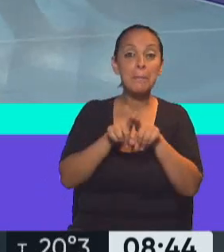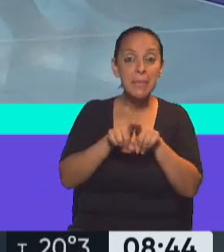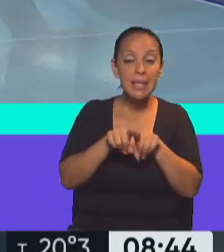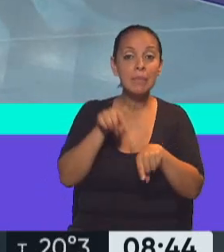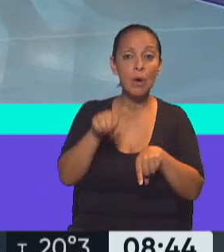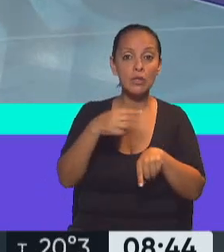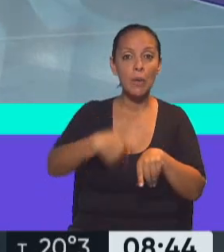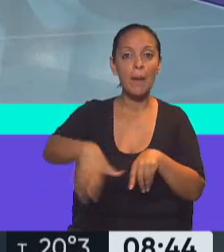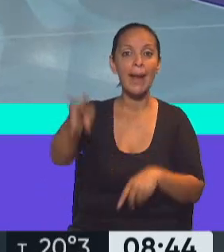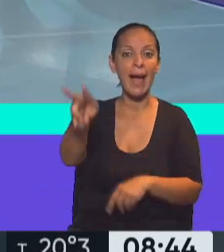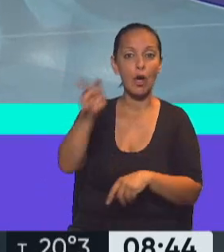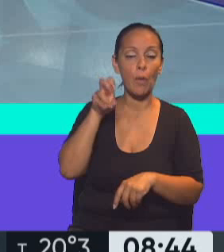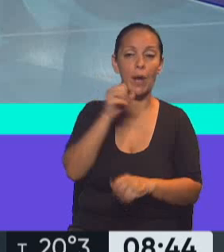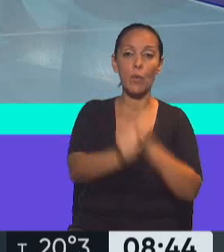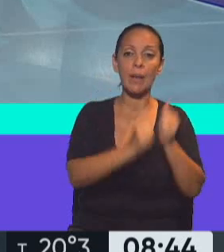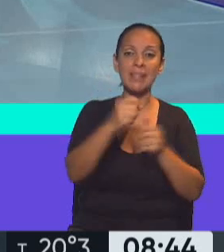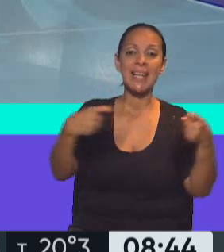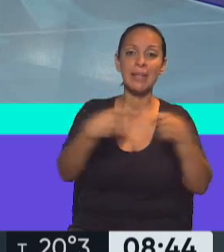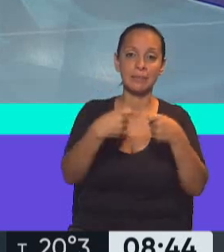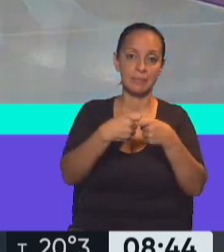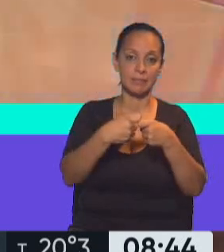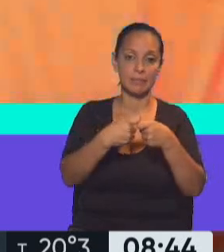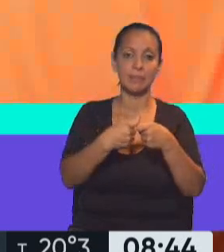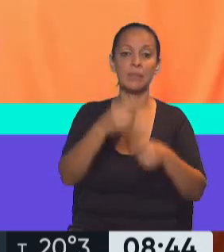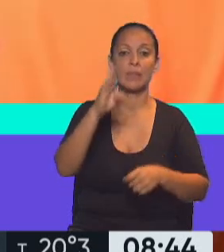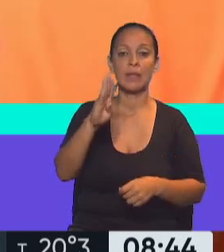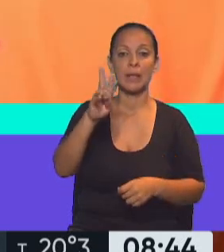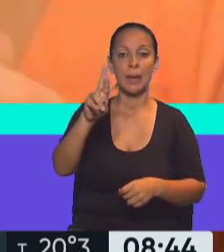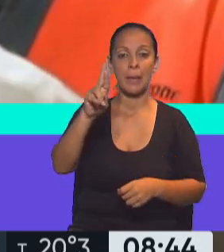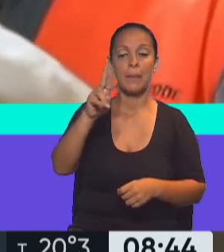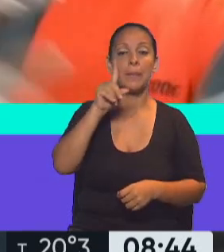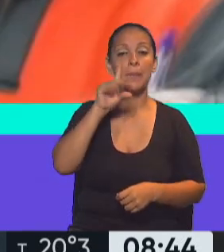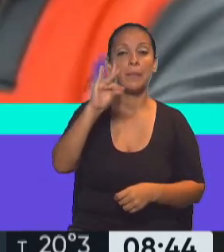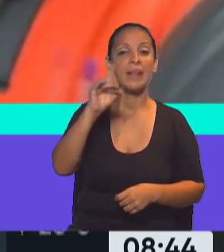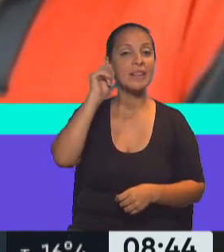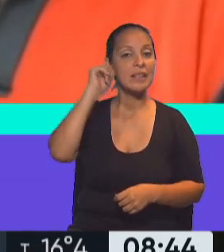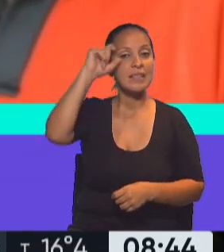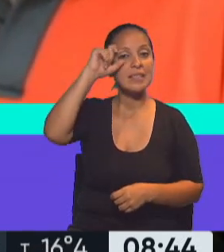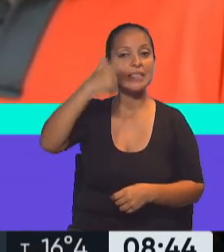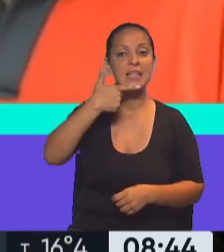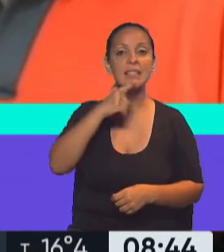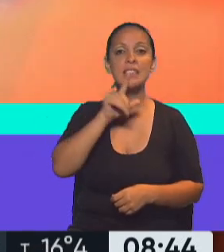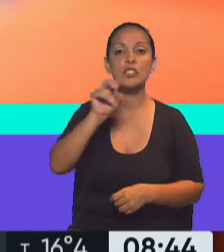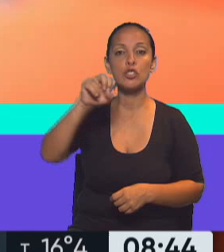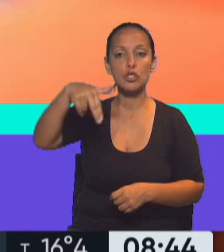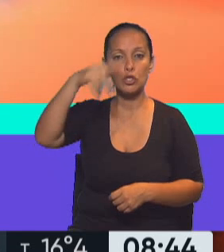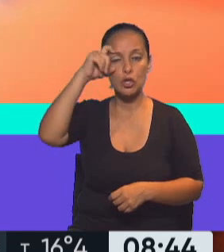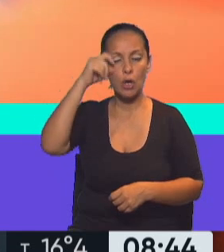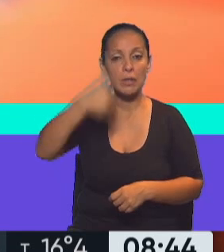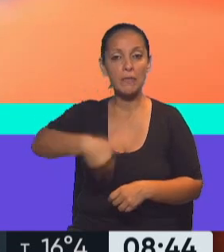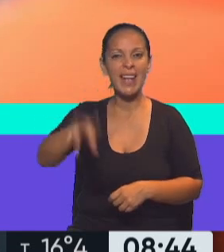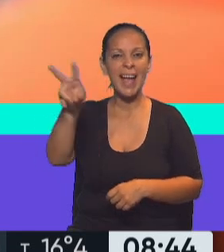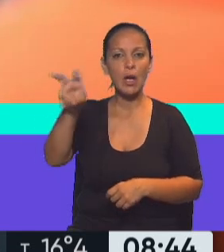los trabajadores de una empresa de neumáticos. Bridgestone es muy conocida realmente. Y lo van a cobrar en concepto de